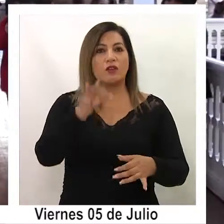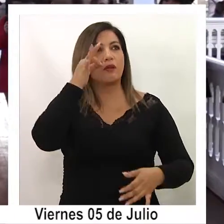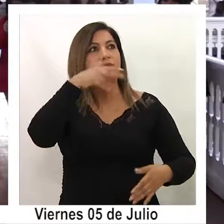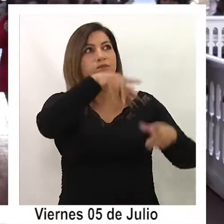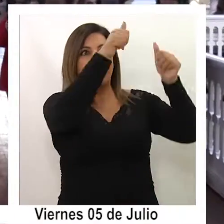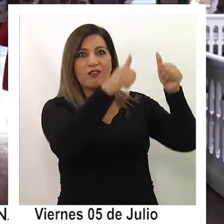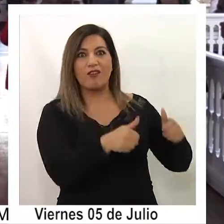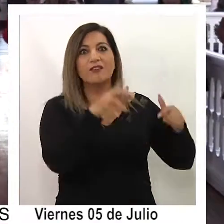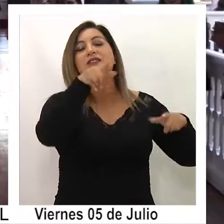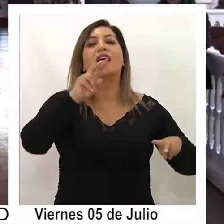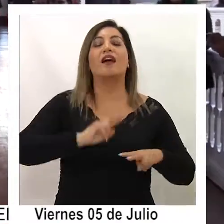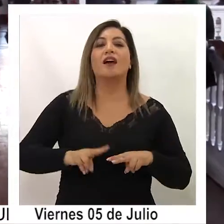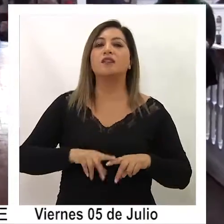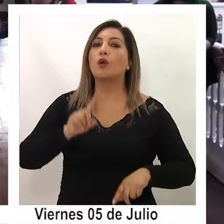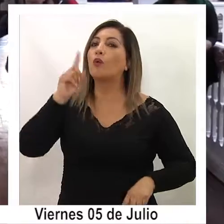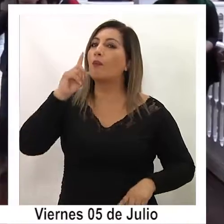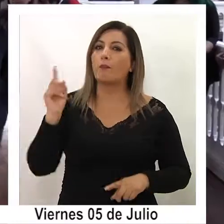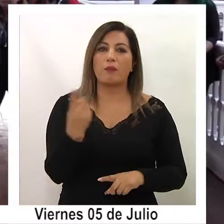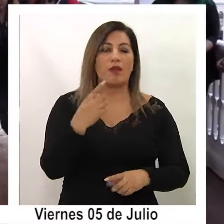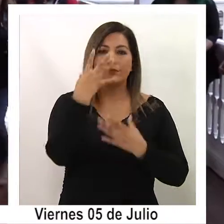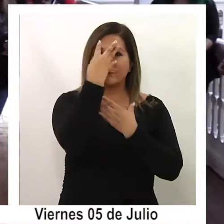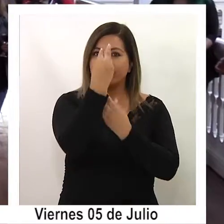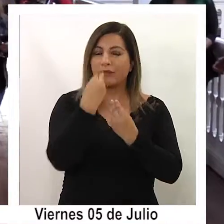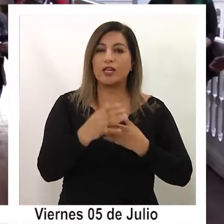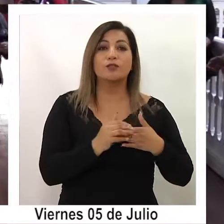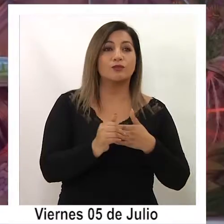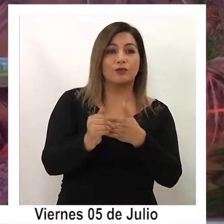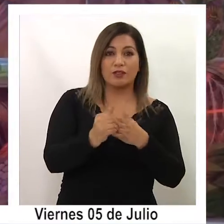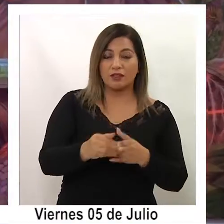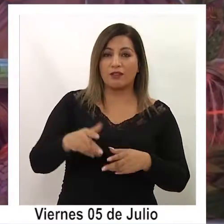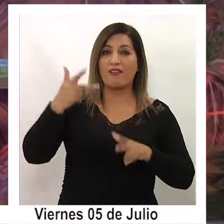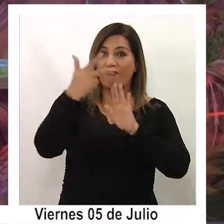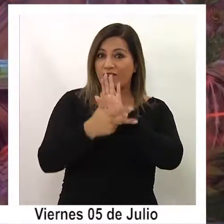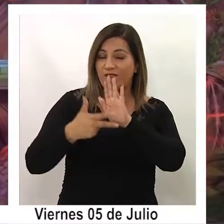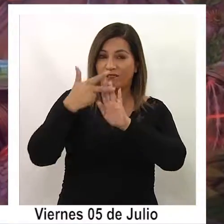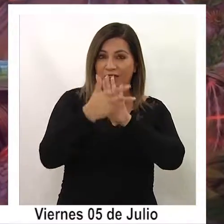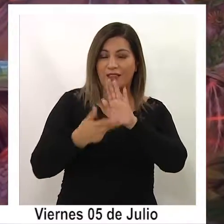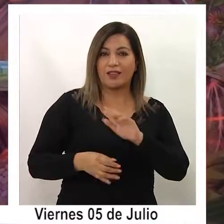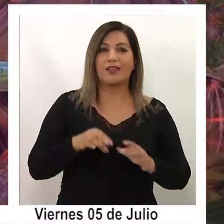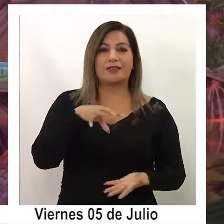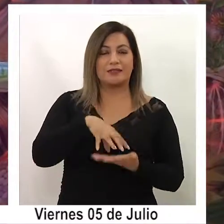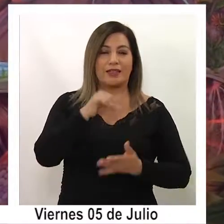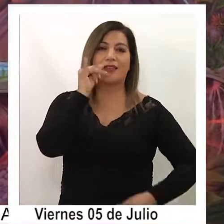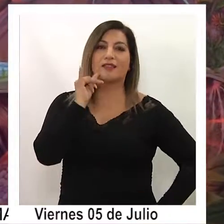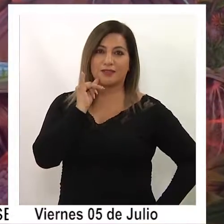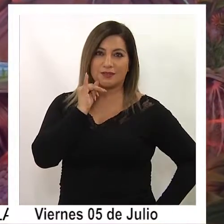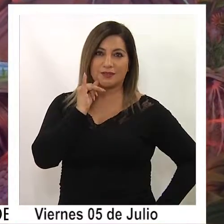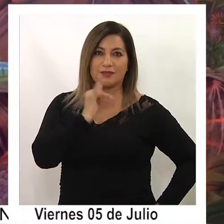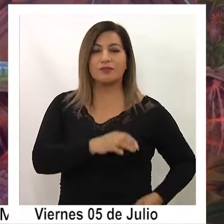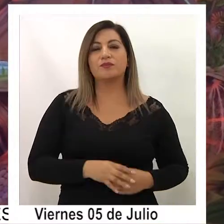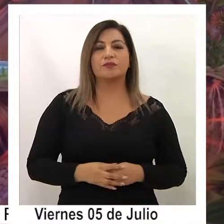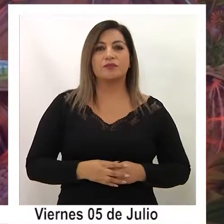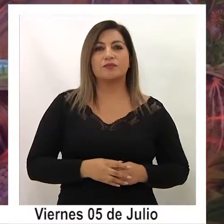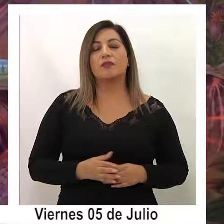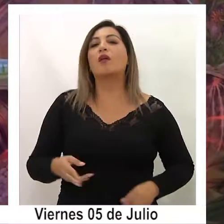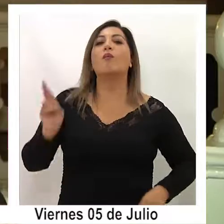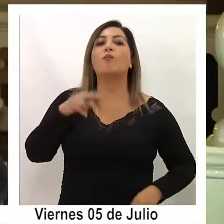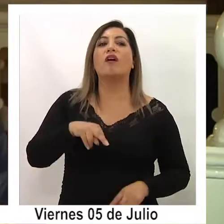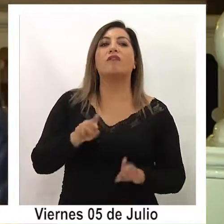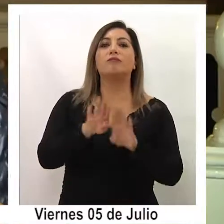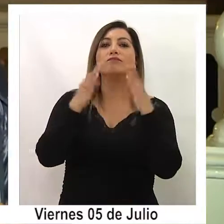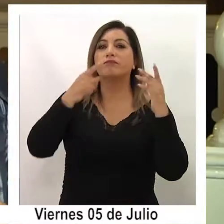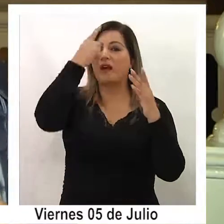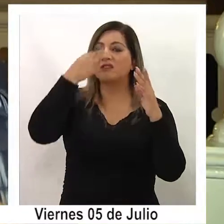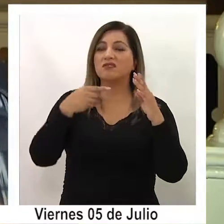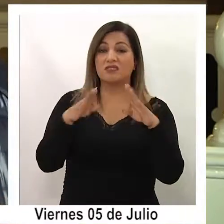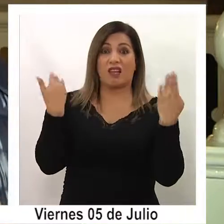colecciones del museo, que es uno de los principales atractivos turísticos del Paseo Baquedano en nuestra ciudad. Para volver a entrar al